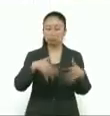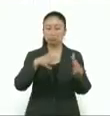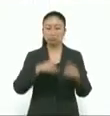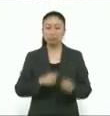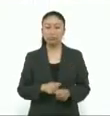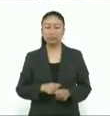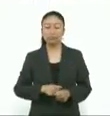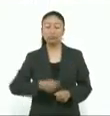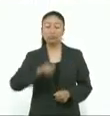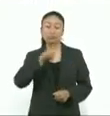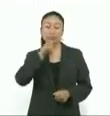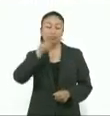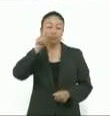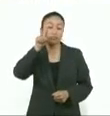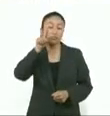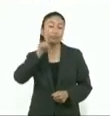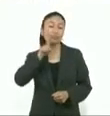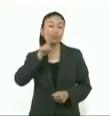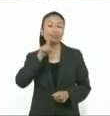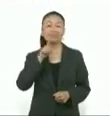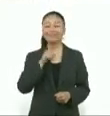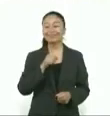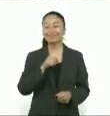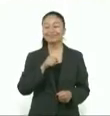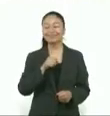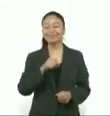en las niñas mexicanas.